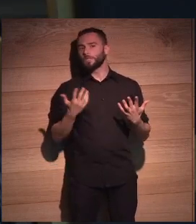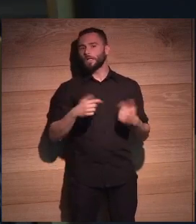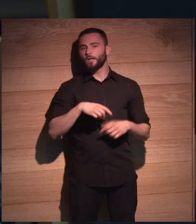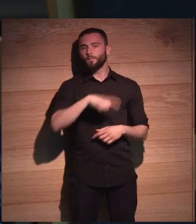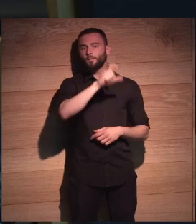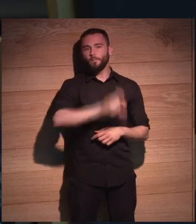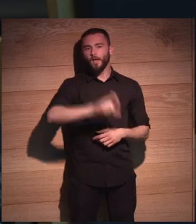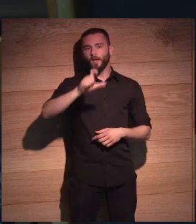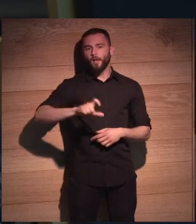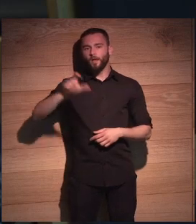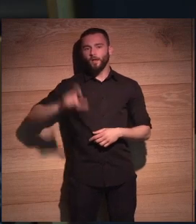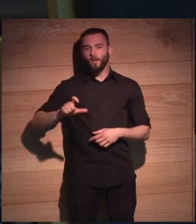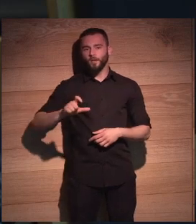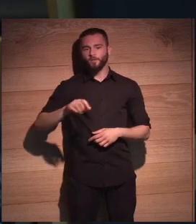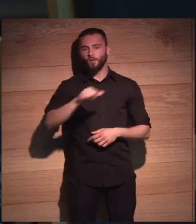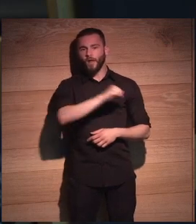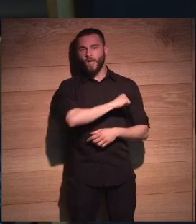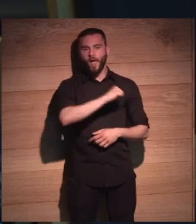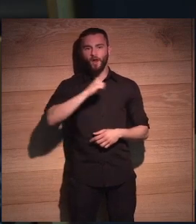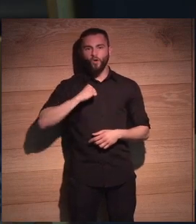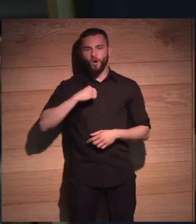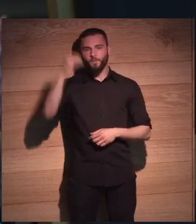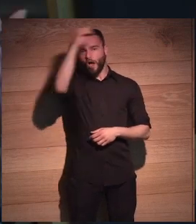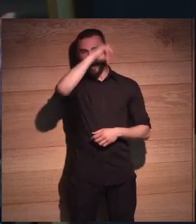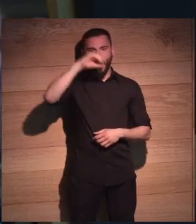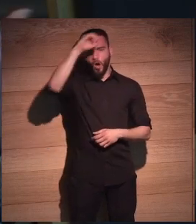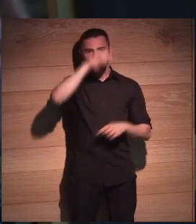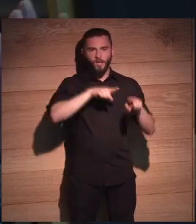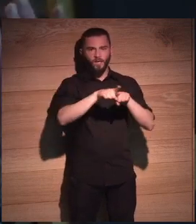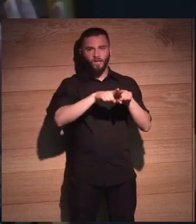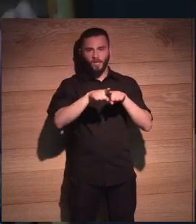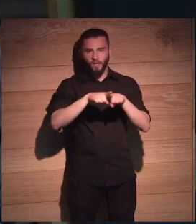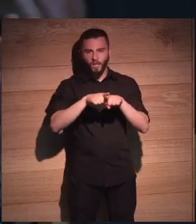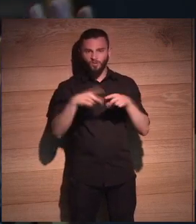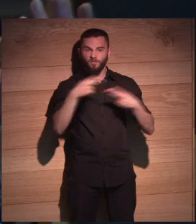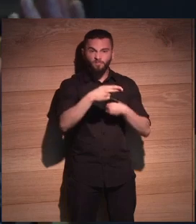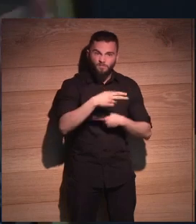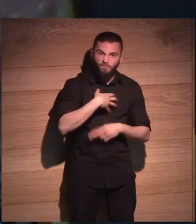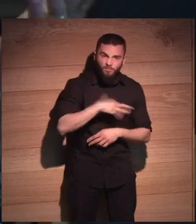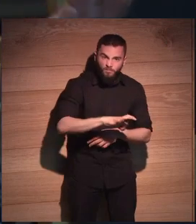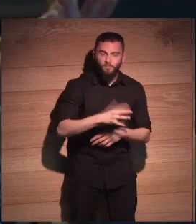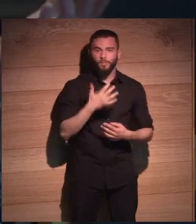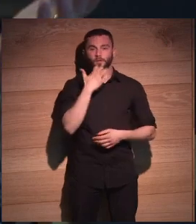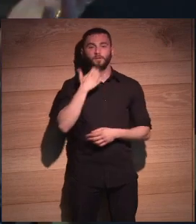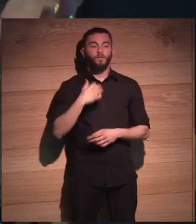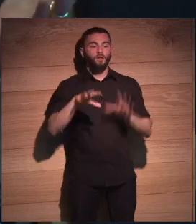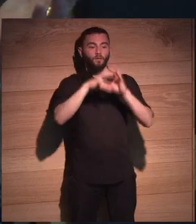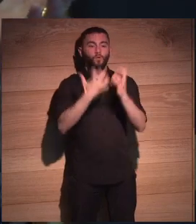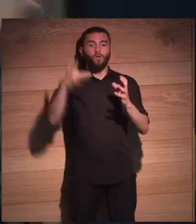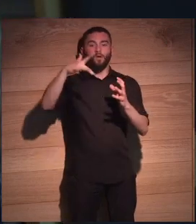gente anónima opinando, diciendo, si resulta que para moverme por el mundo yo necesito un